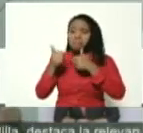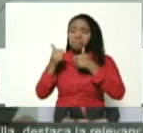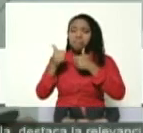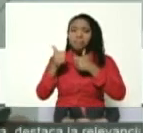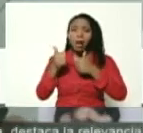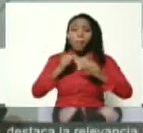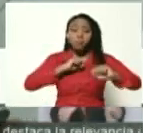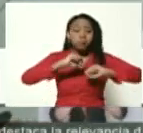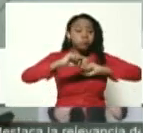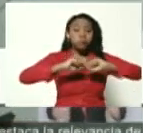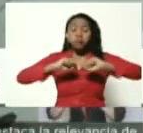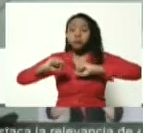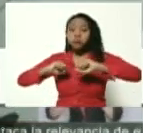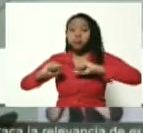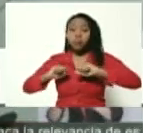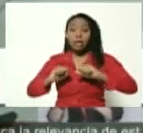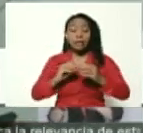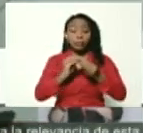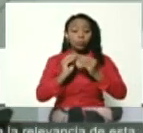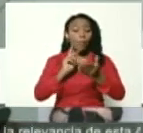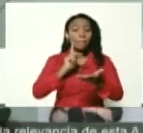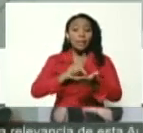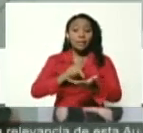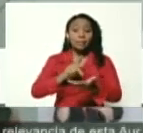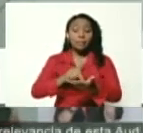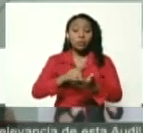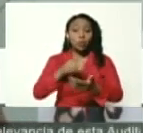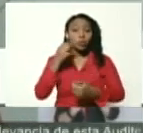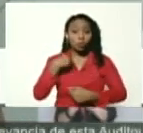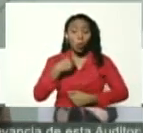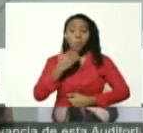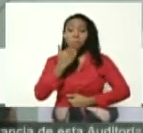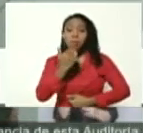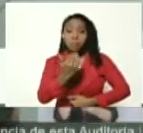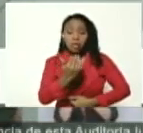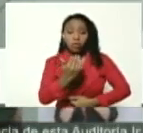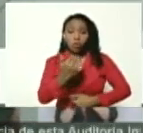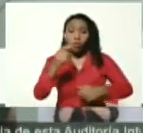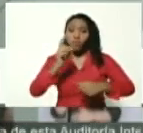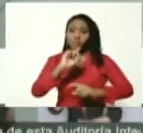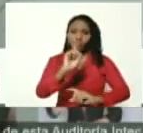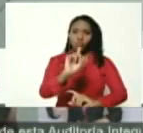de movimientos y de concurrencia. Me voy a permitir aquí, para no